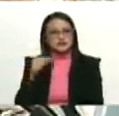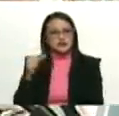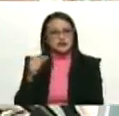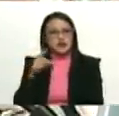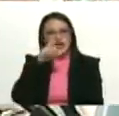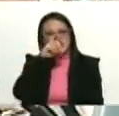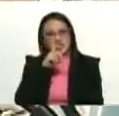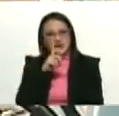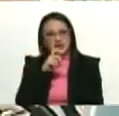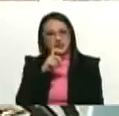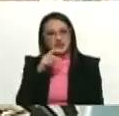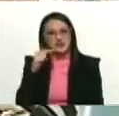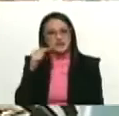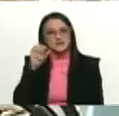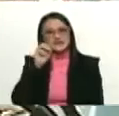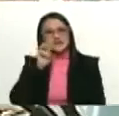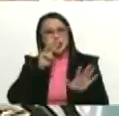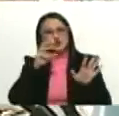0-800-3-RA-EDAD,